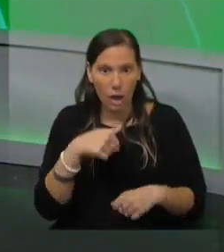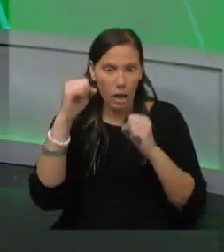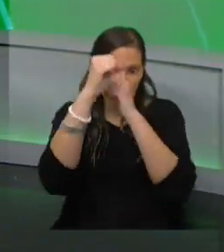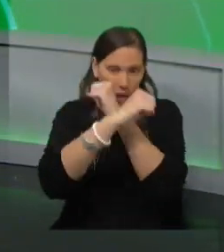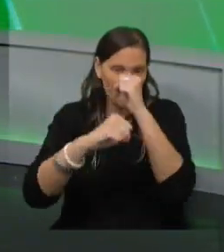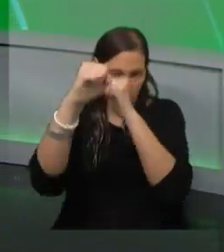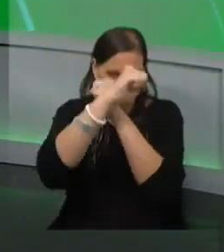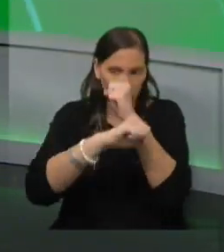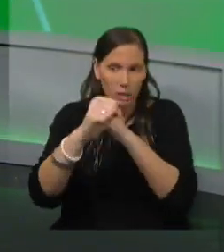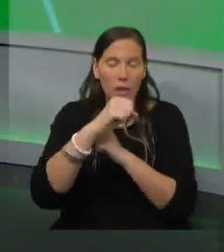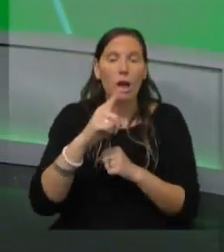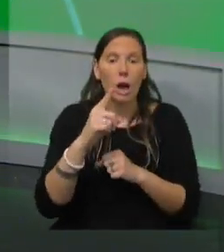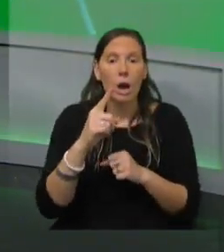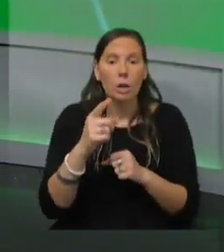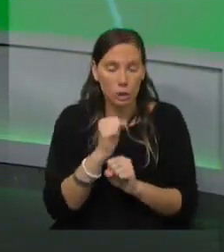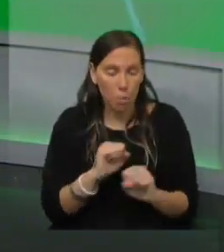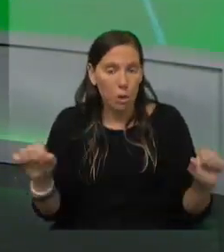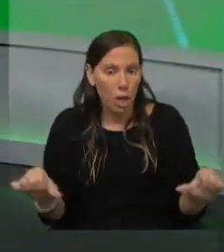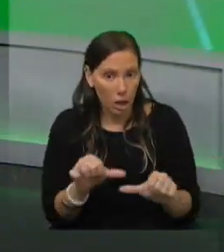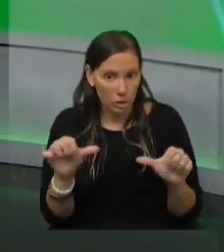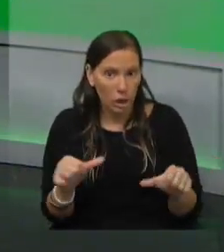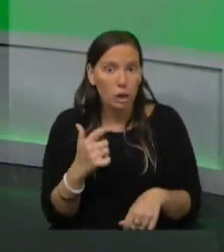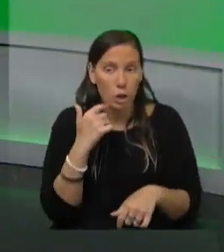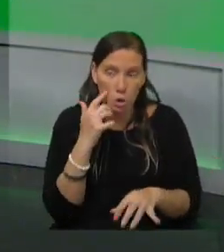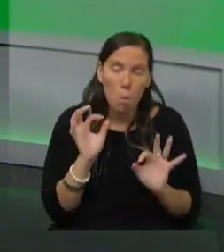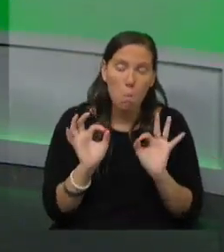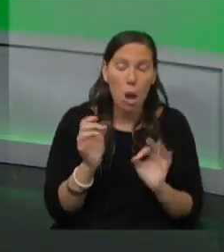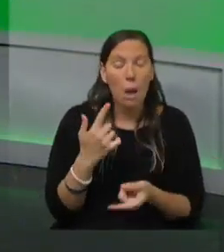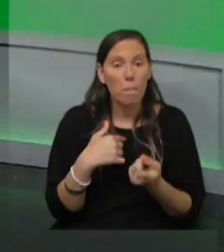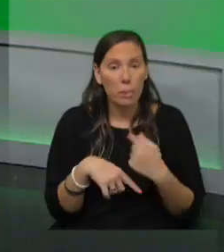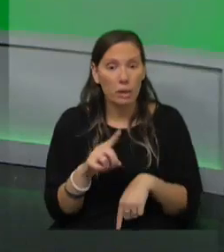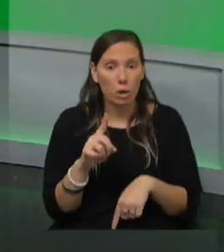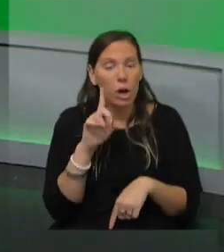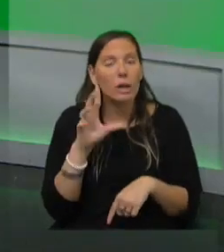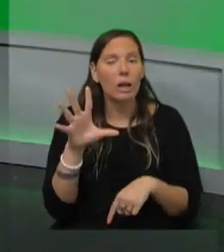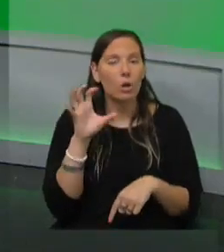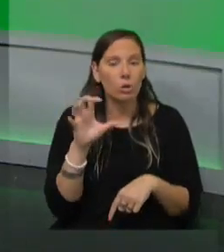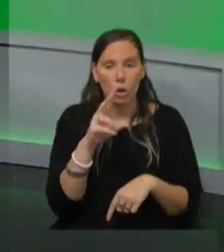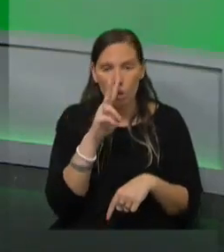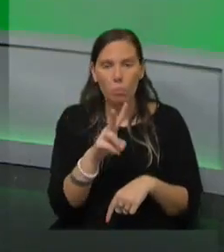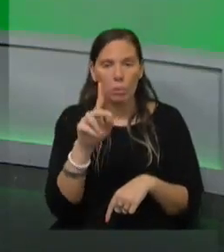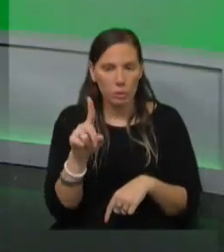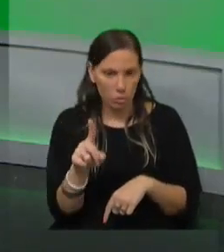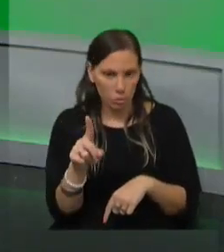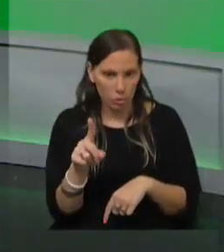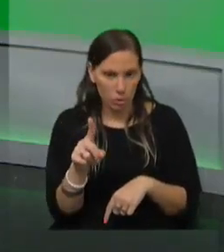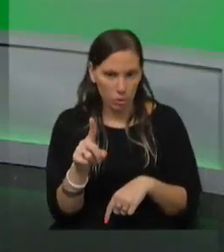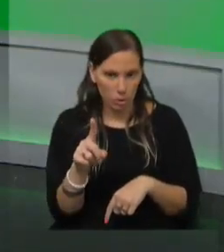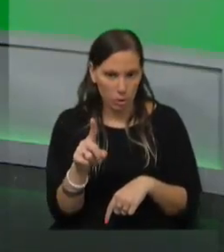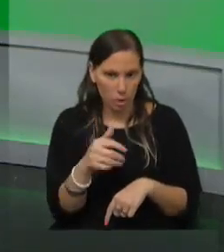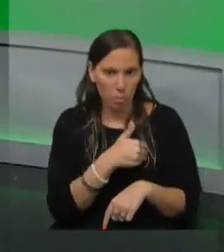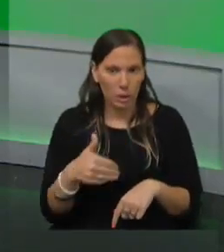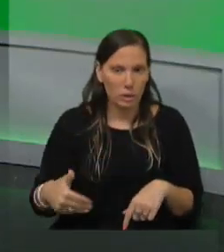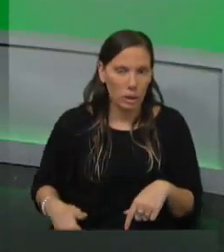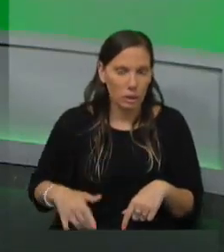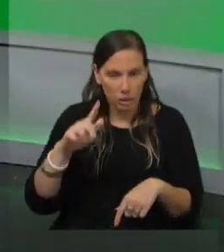por simbe es posible de realizar y tiene números razonables sin embargo recordó que en 2021 entregó al presidente Luis